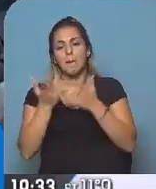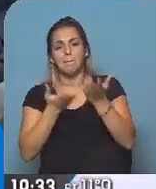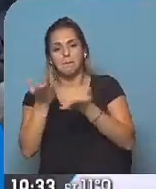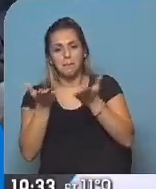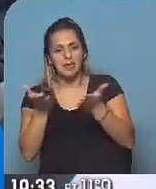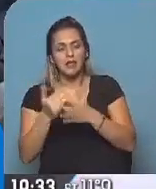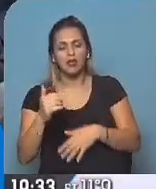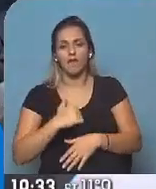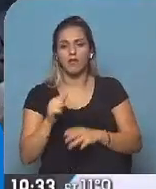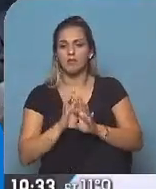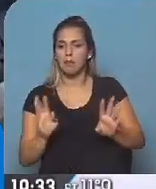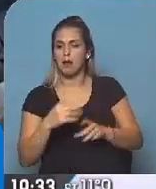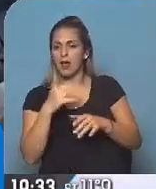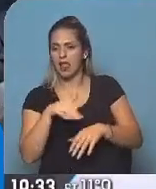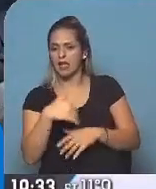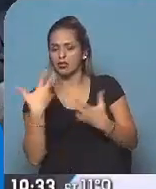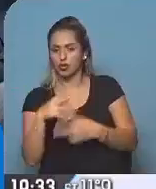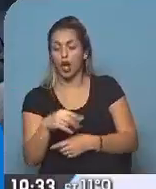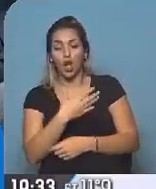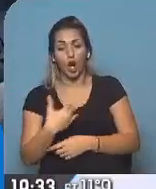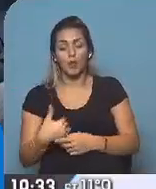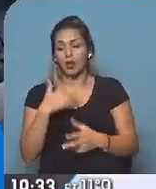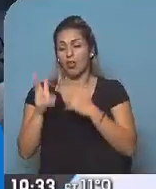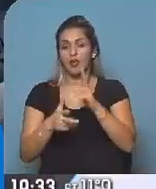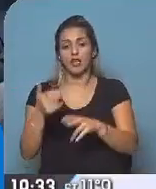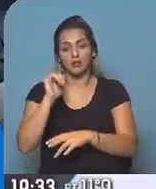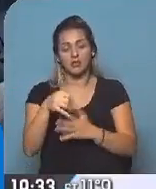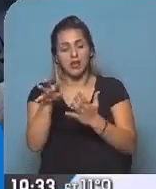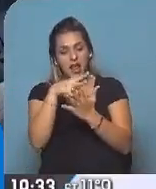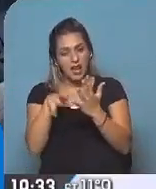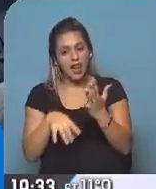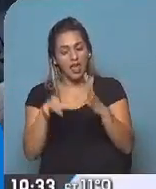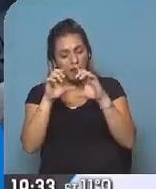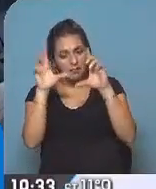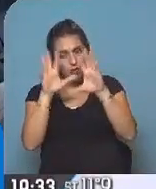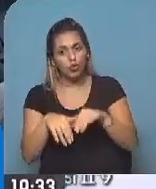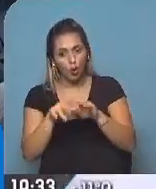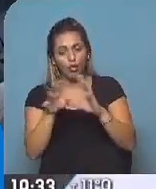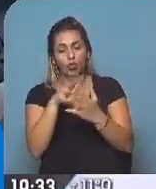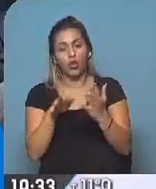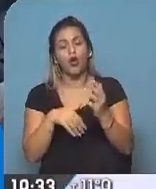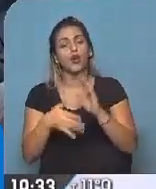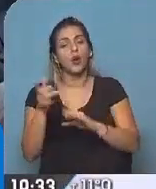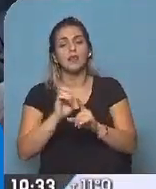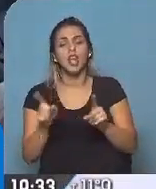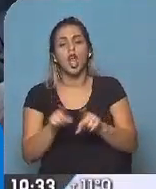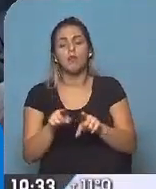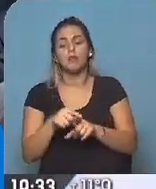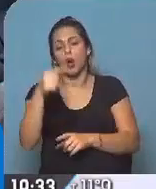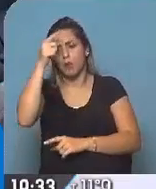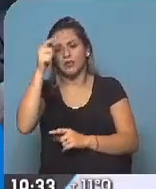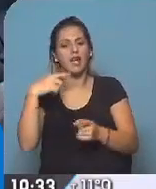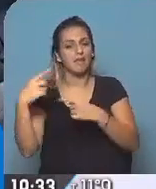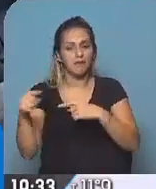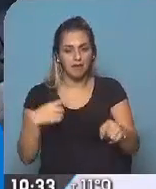calle, que le dijeron desde el gobierno de todas maneras que lean la letra chica de ese decreto y que no van a hacer las mismas tareas de la policía.